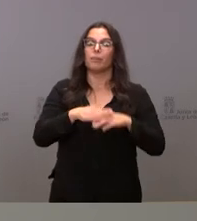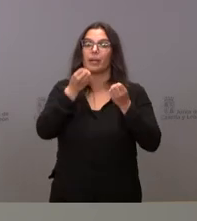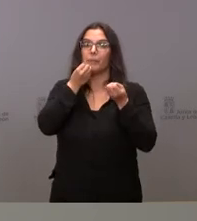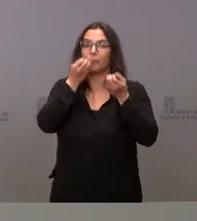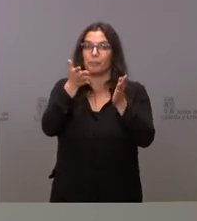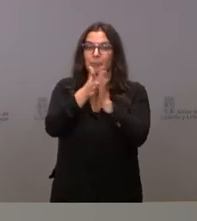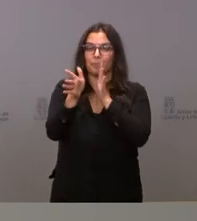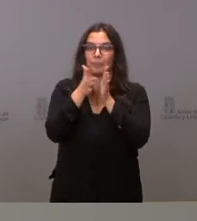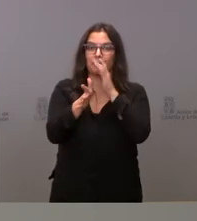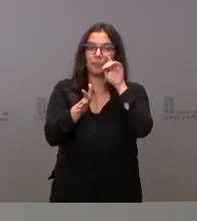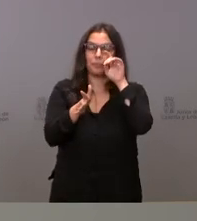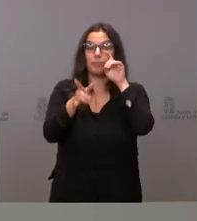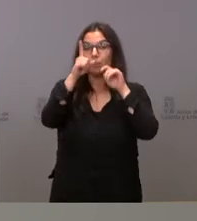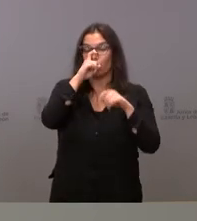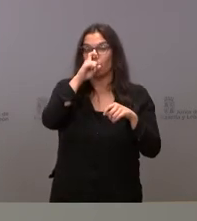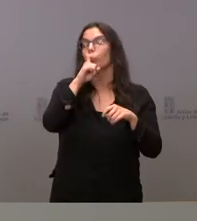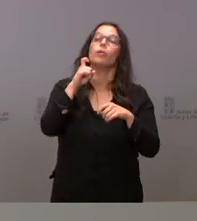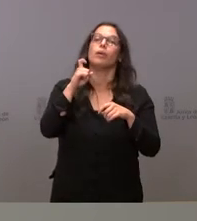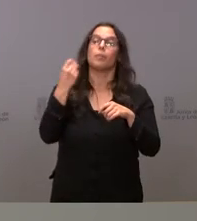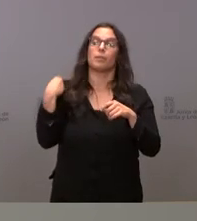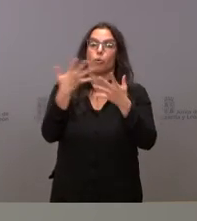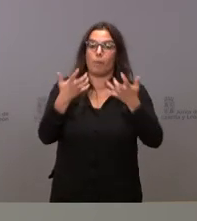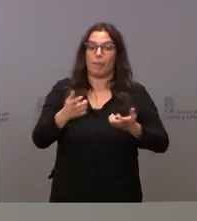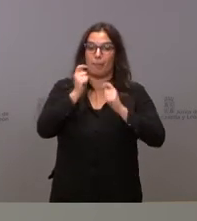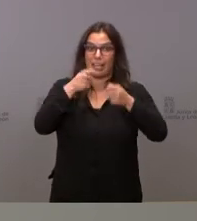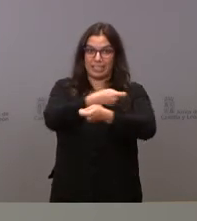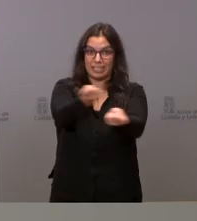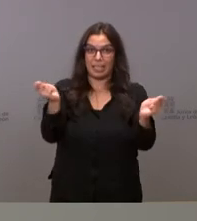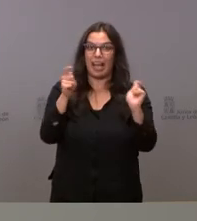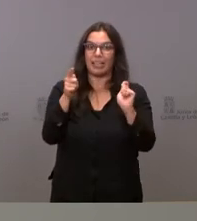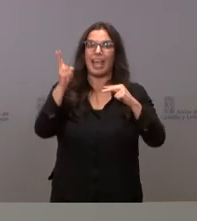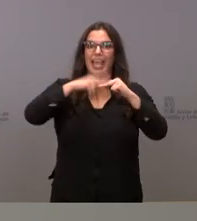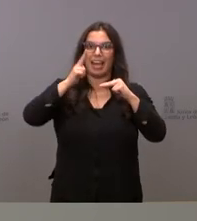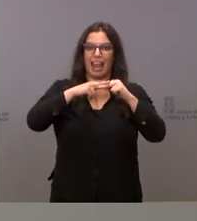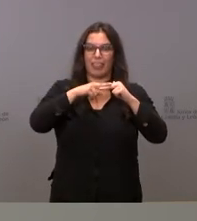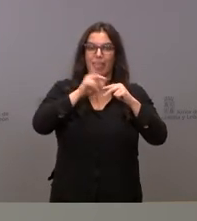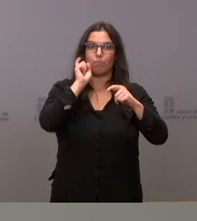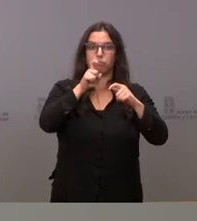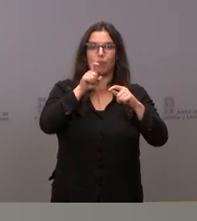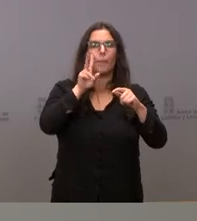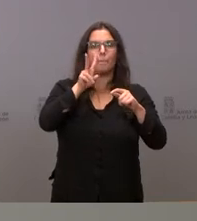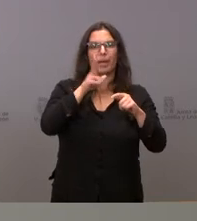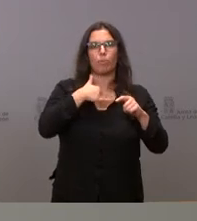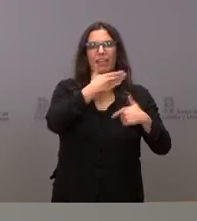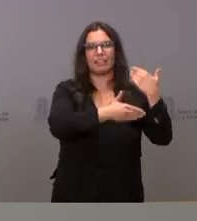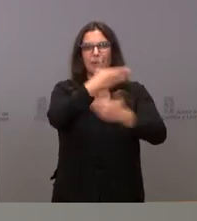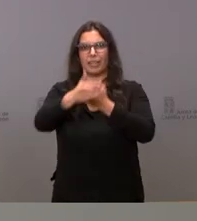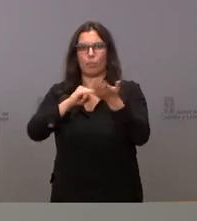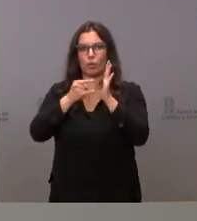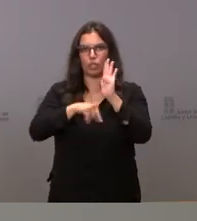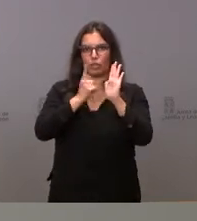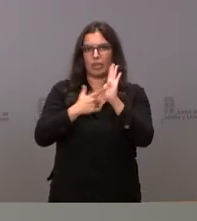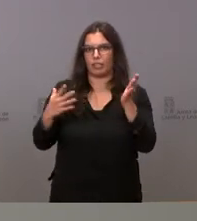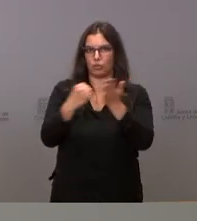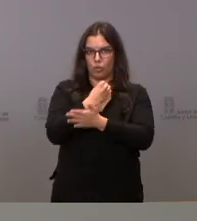me recuerdan que en la nota de prensa aparecen los enlaces a toda la tramitación del proyecto de ley. Ustedes pueden entrar en